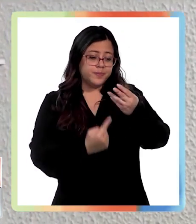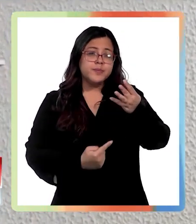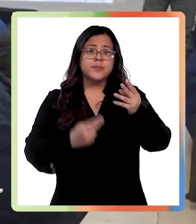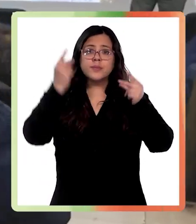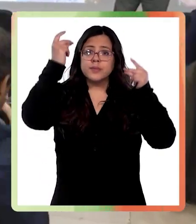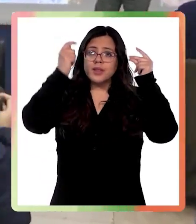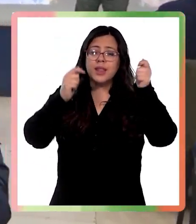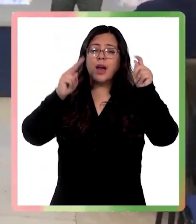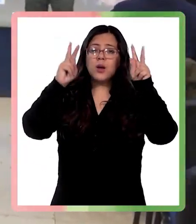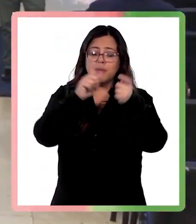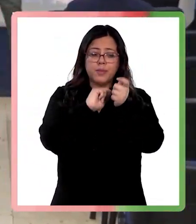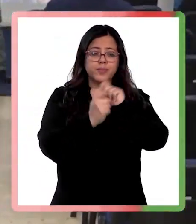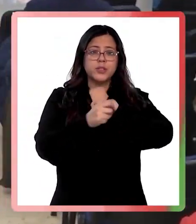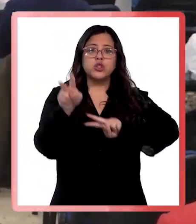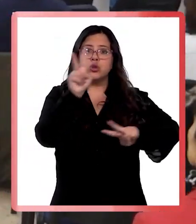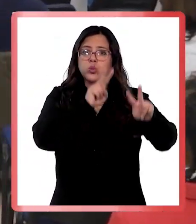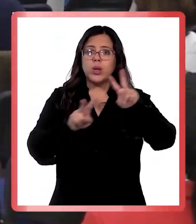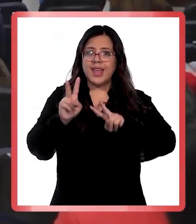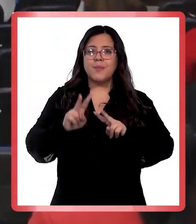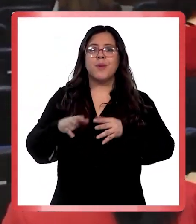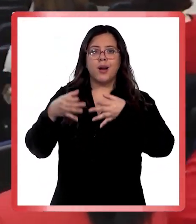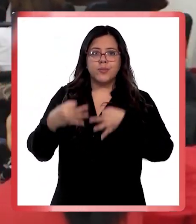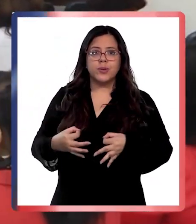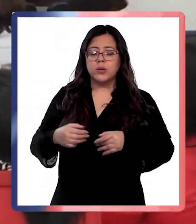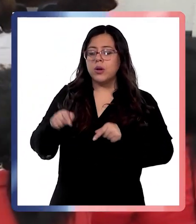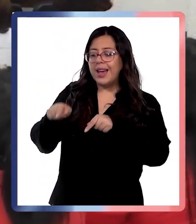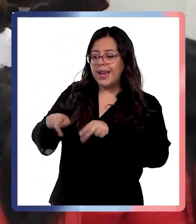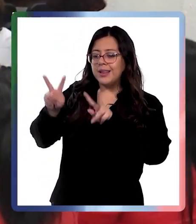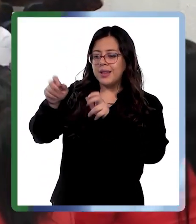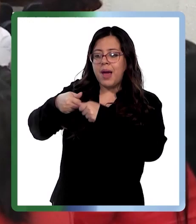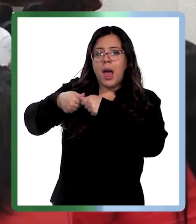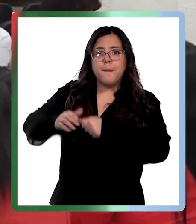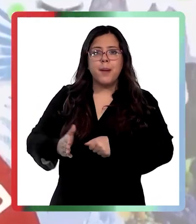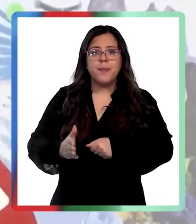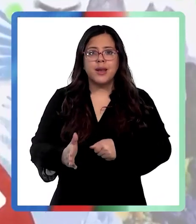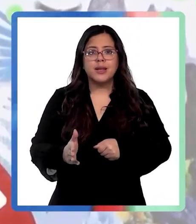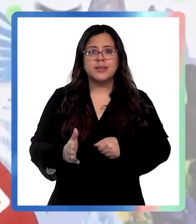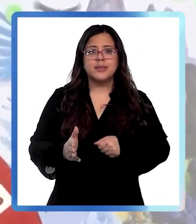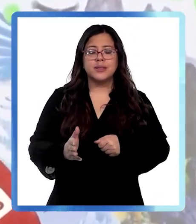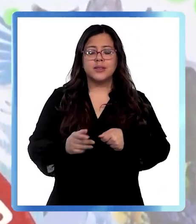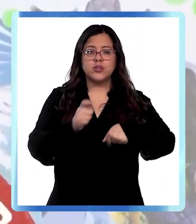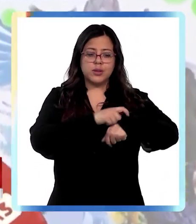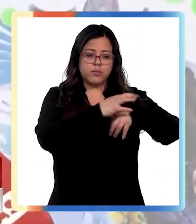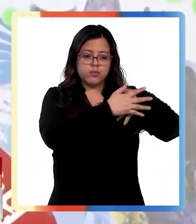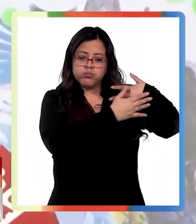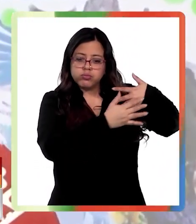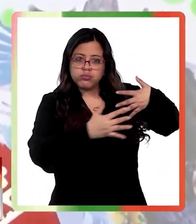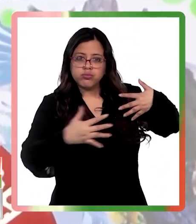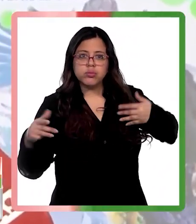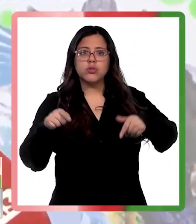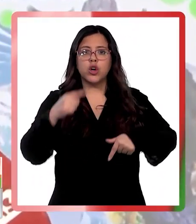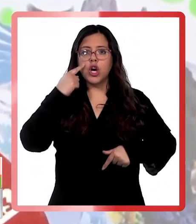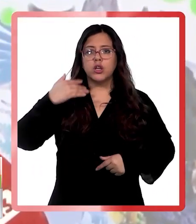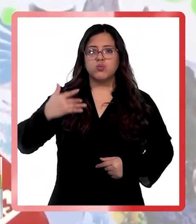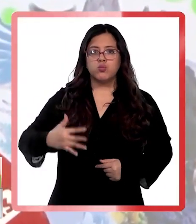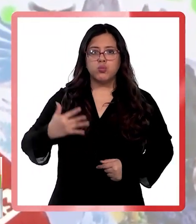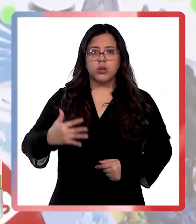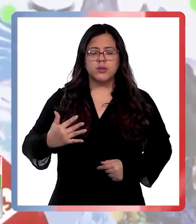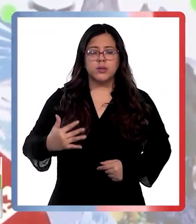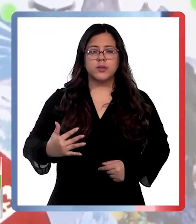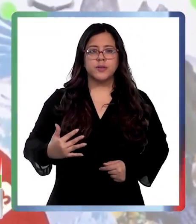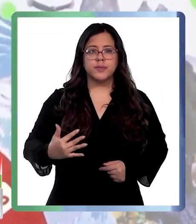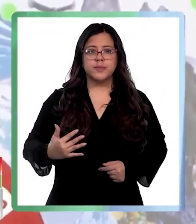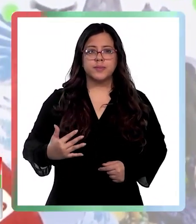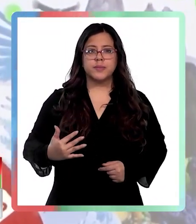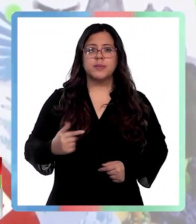un turismo verde. Es la permanencia de esta actividad en el tiempo. Y eso es importantísimo,